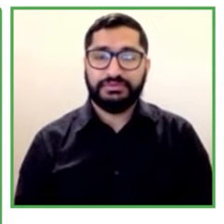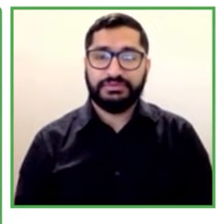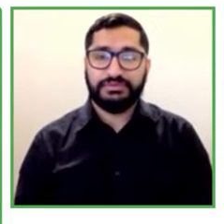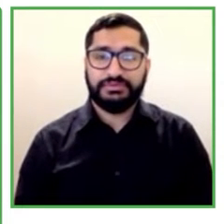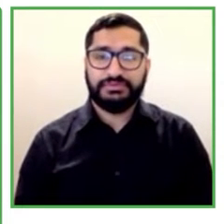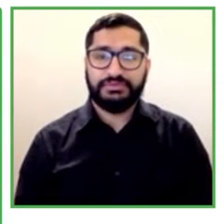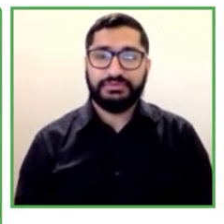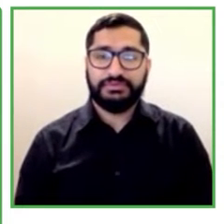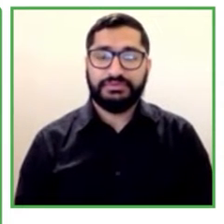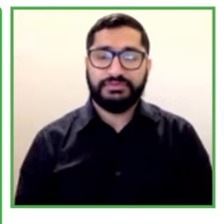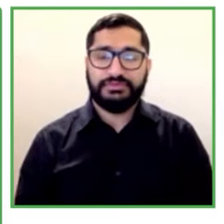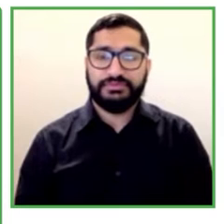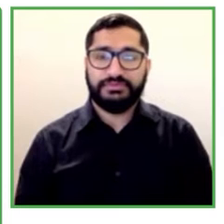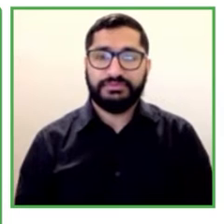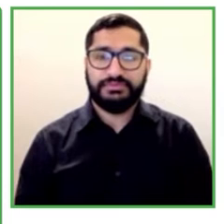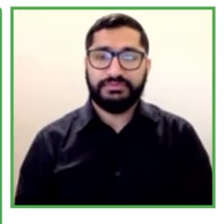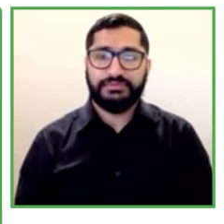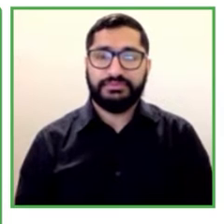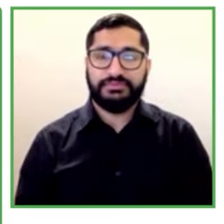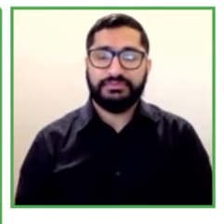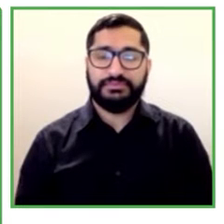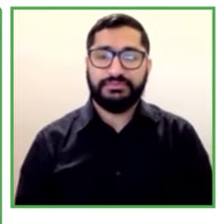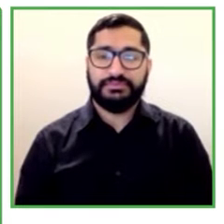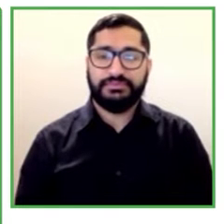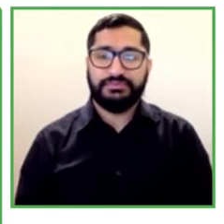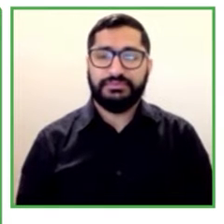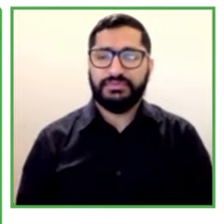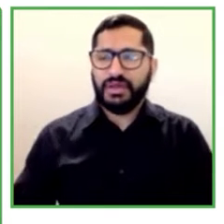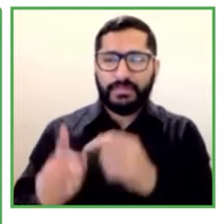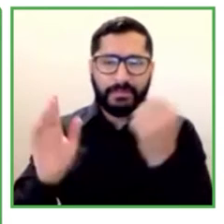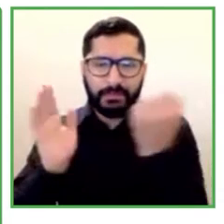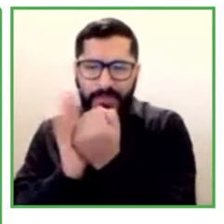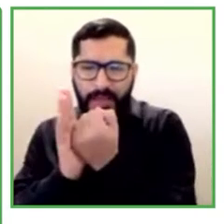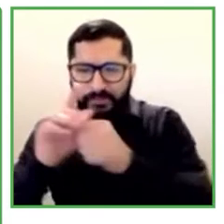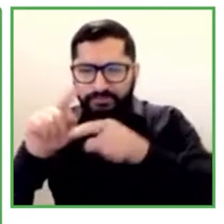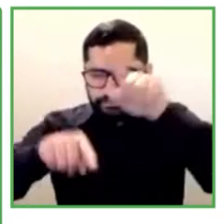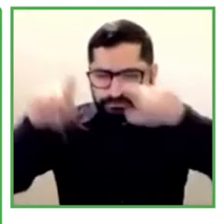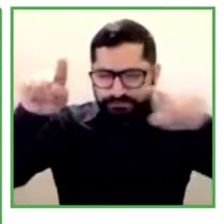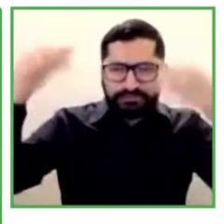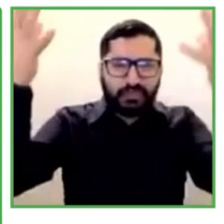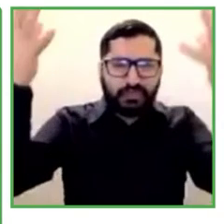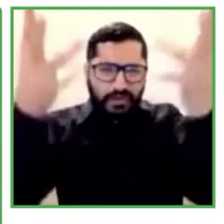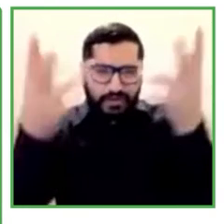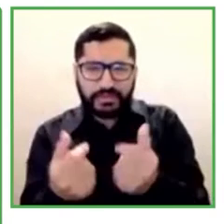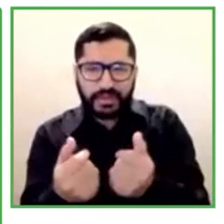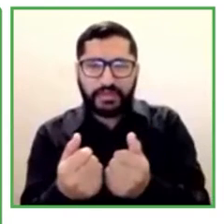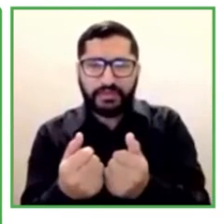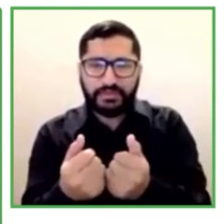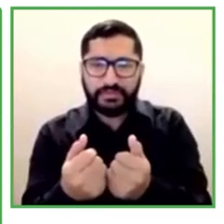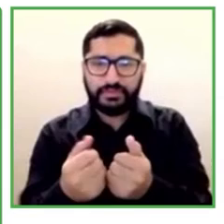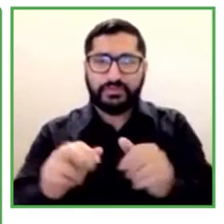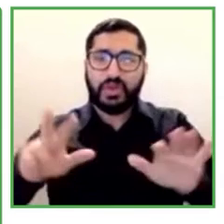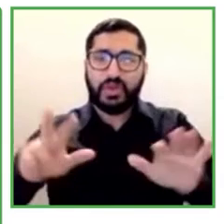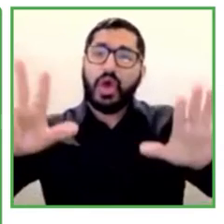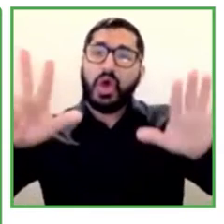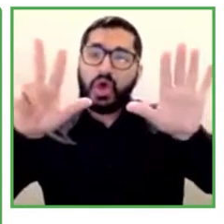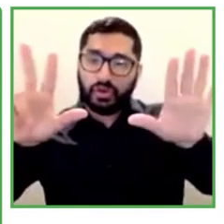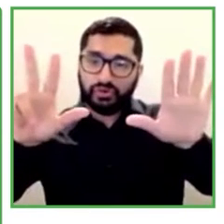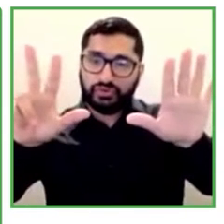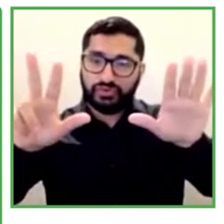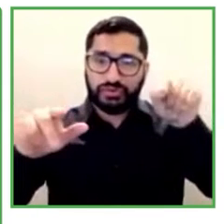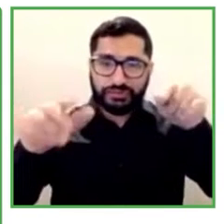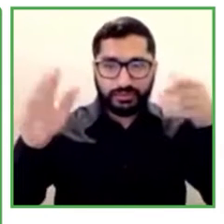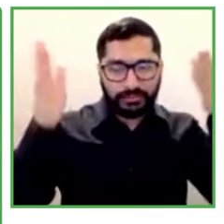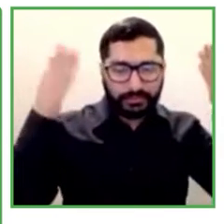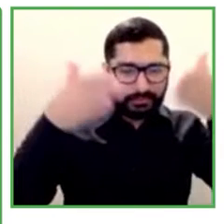de 2018, cual es una de las empresas consultoras más grandes, trabajar en